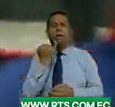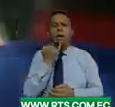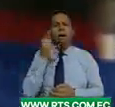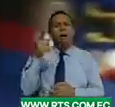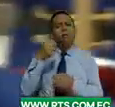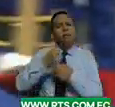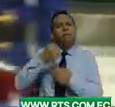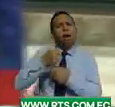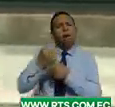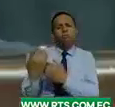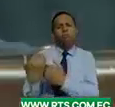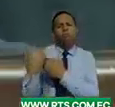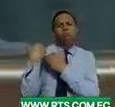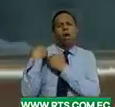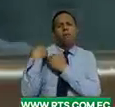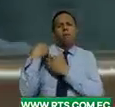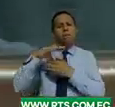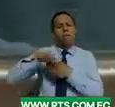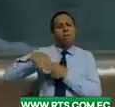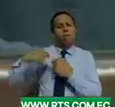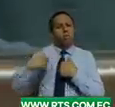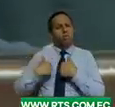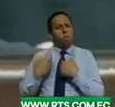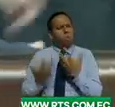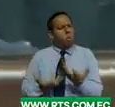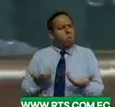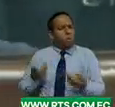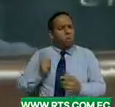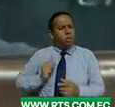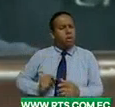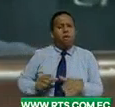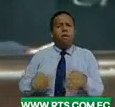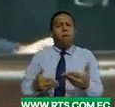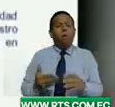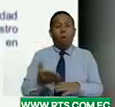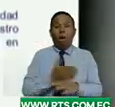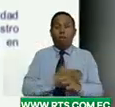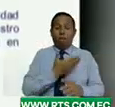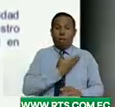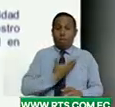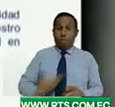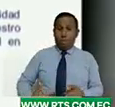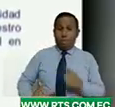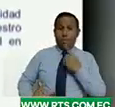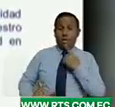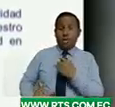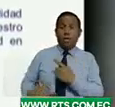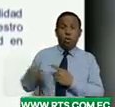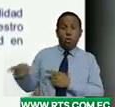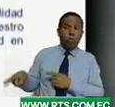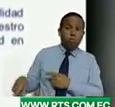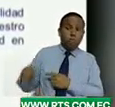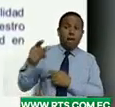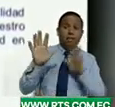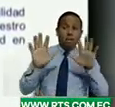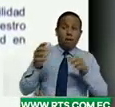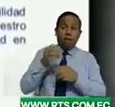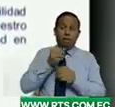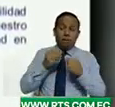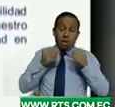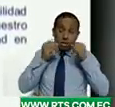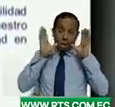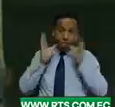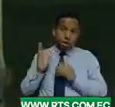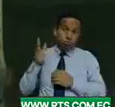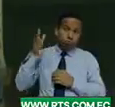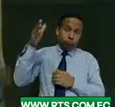diplomática. Noboa dispuso que la vicepresidenta se presente en la embajada el 10 de diciembre mediante decreto ejecutivo, pero según Abad, hasta el